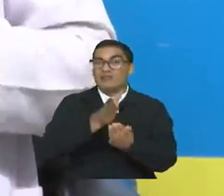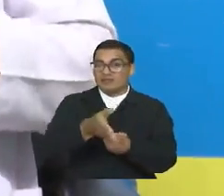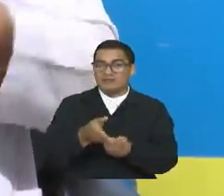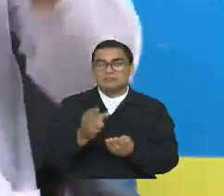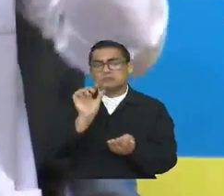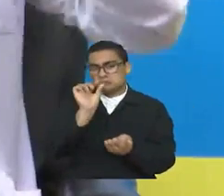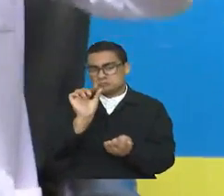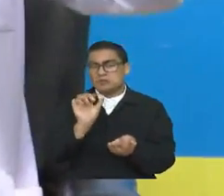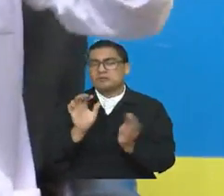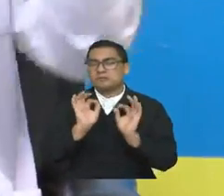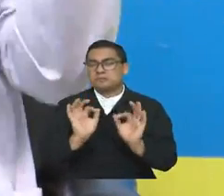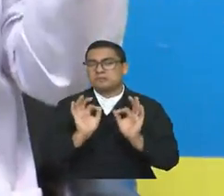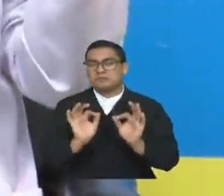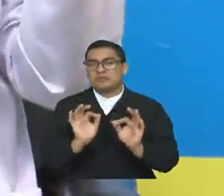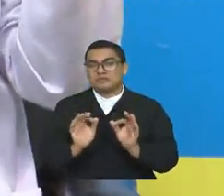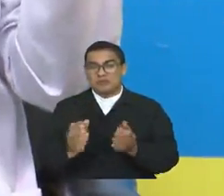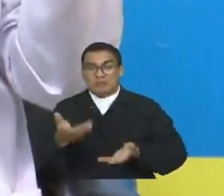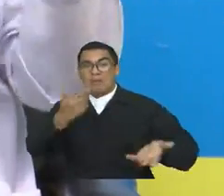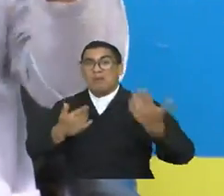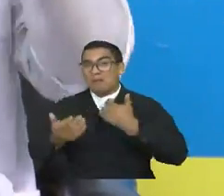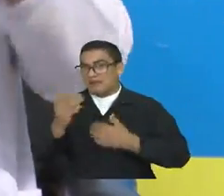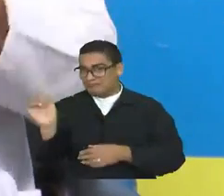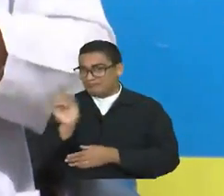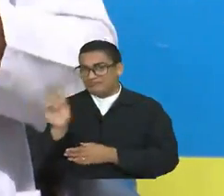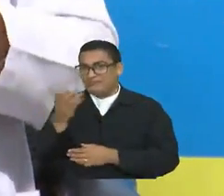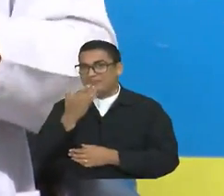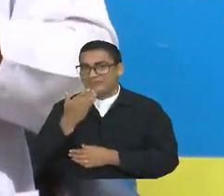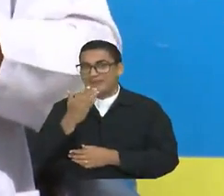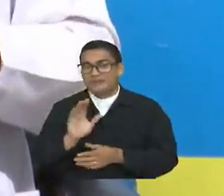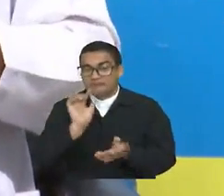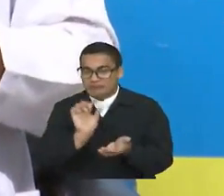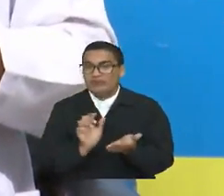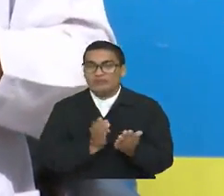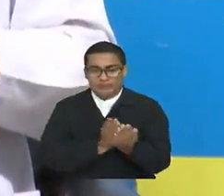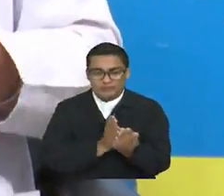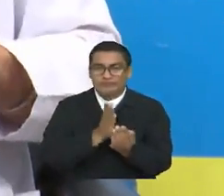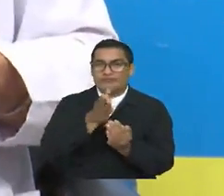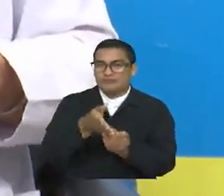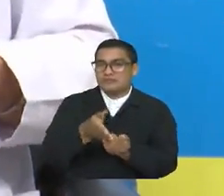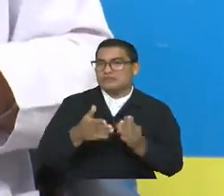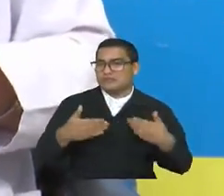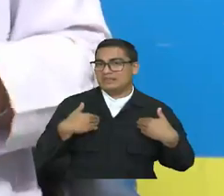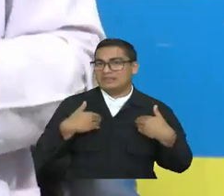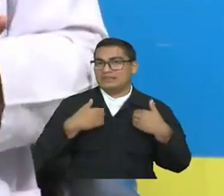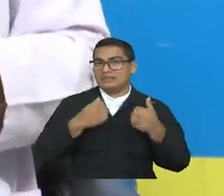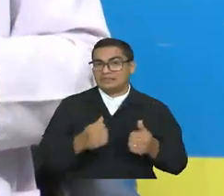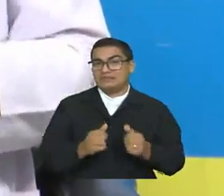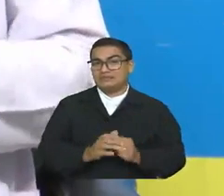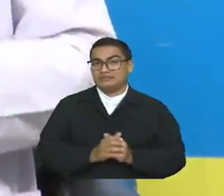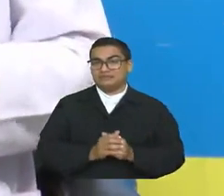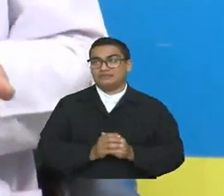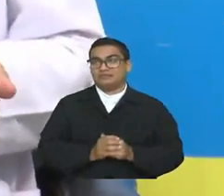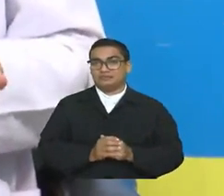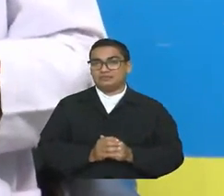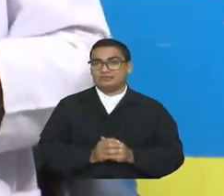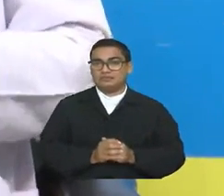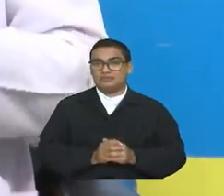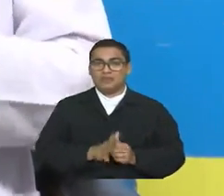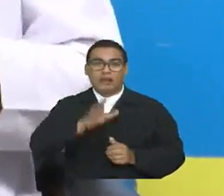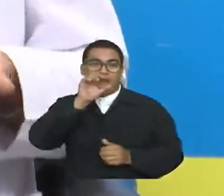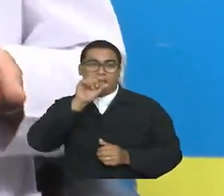buenas, pero todo en exceso, pues, tiende a ser malo. Sí, es más saludable que comerme un pan con